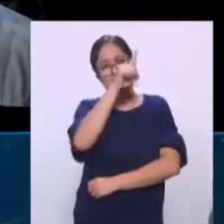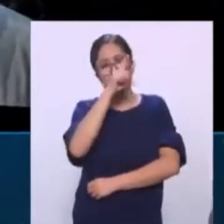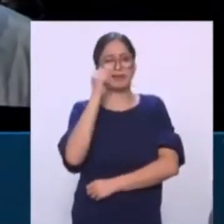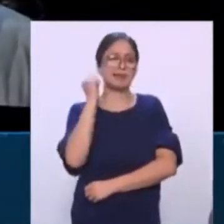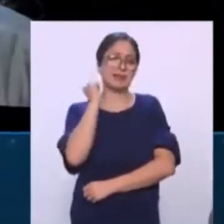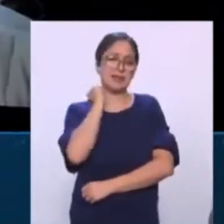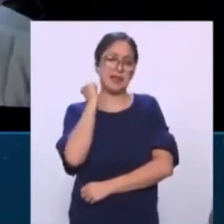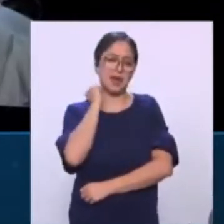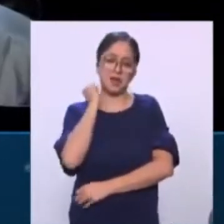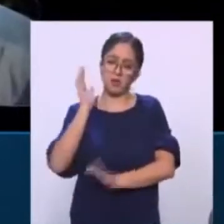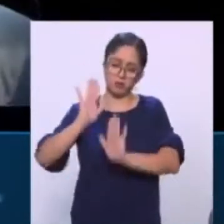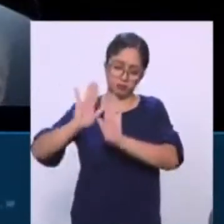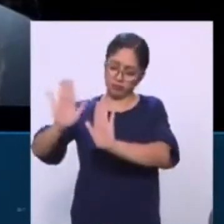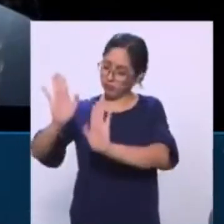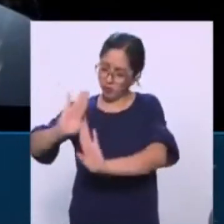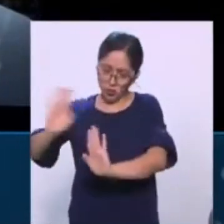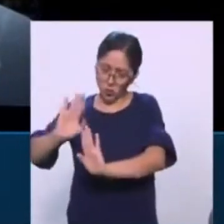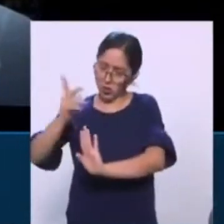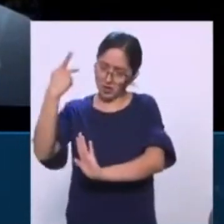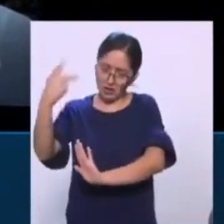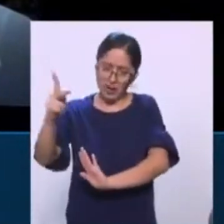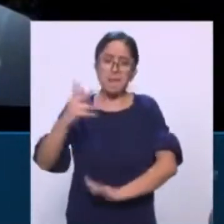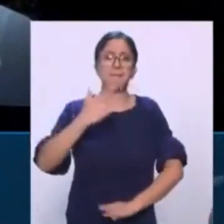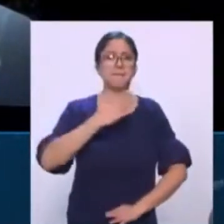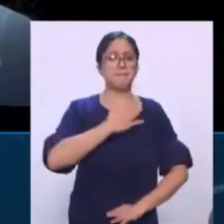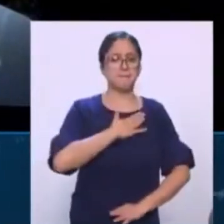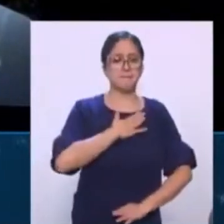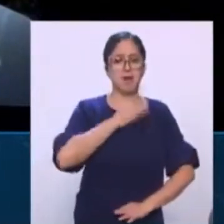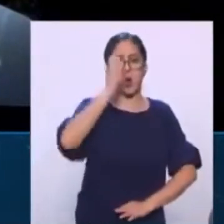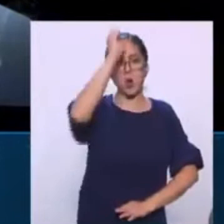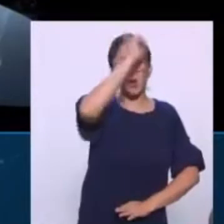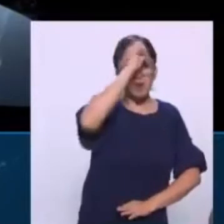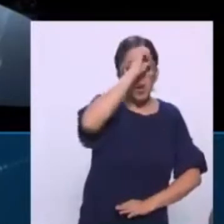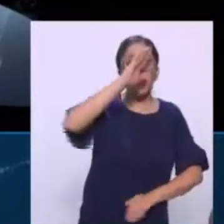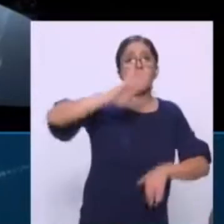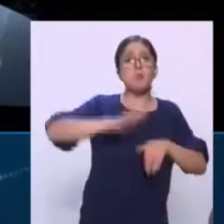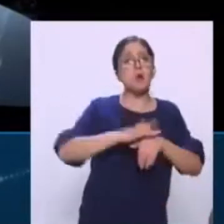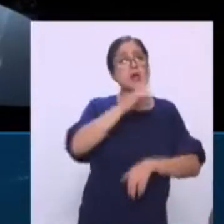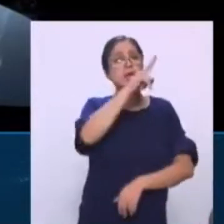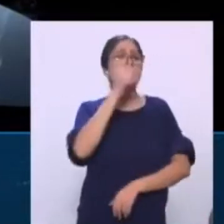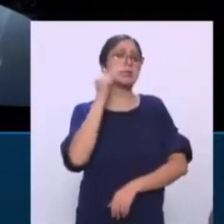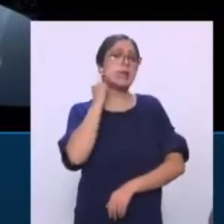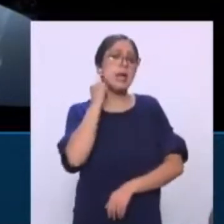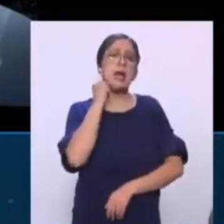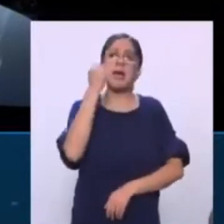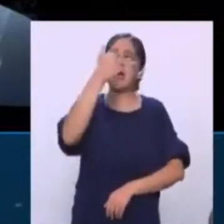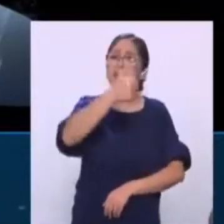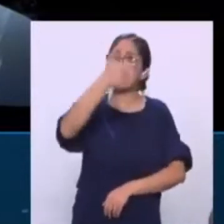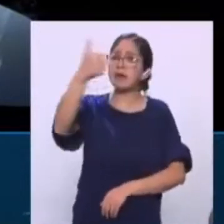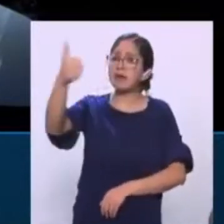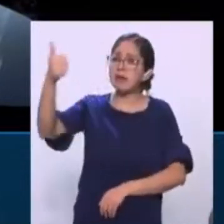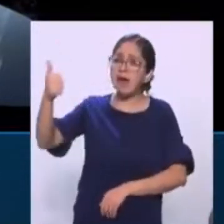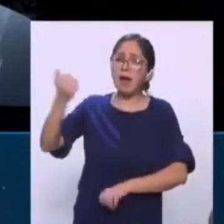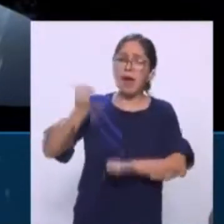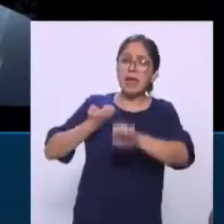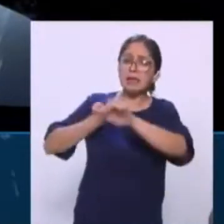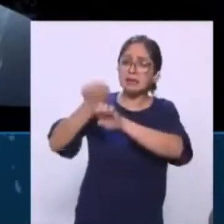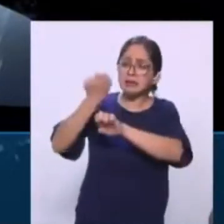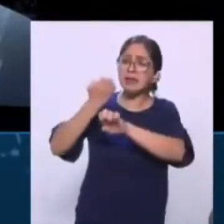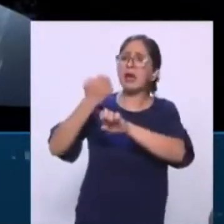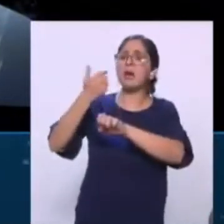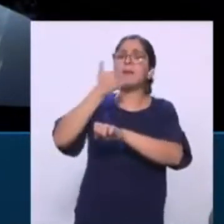porque ahí están representados todos los partidos políticos, y yo no podría hablar por ellos, ¿no?